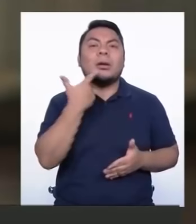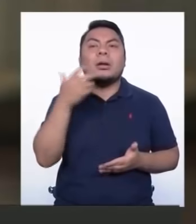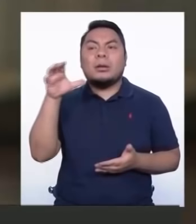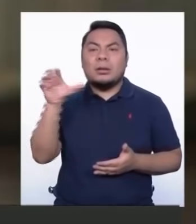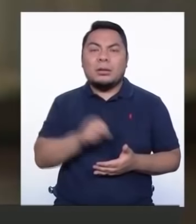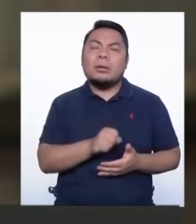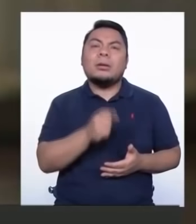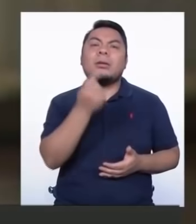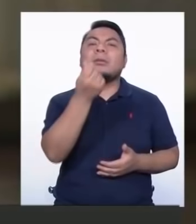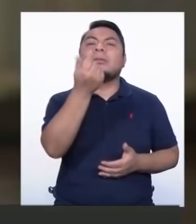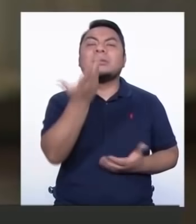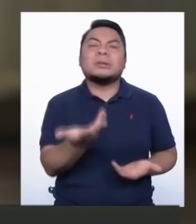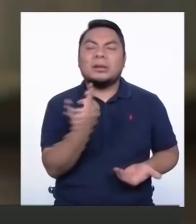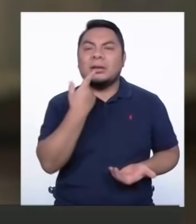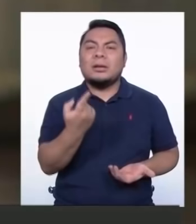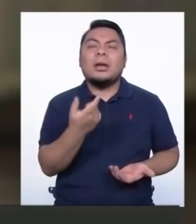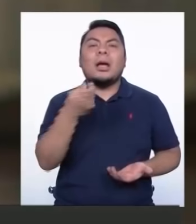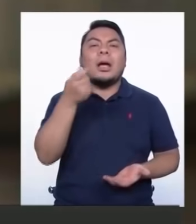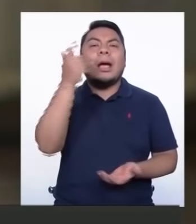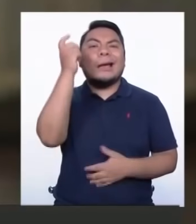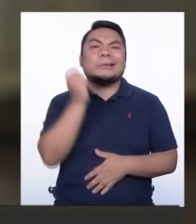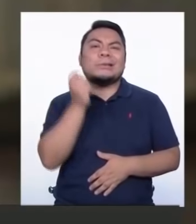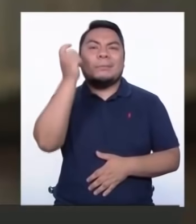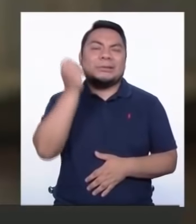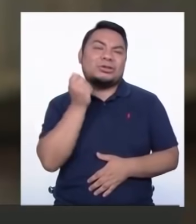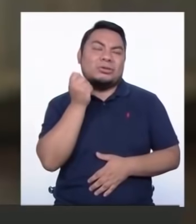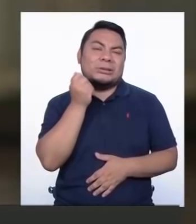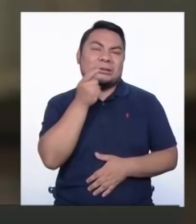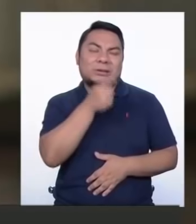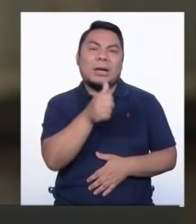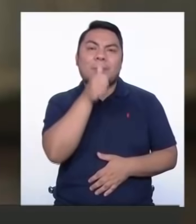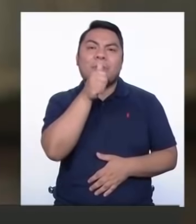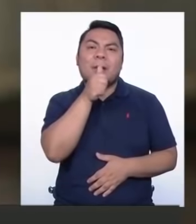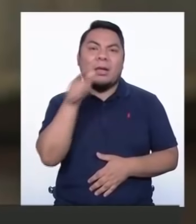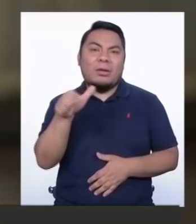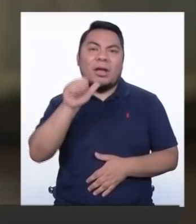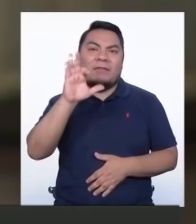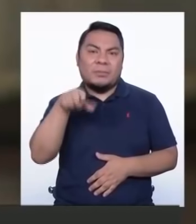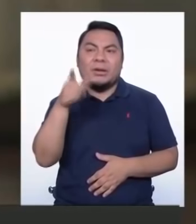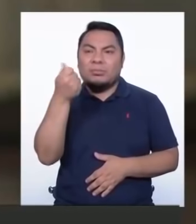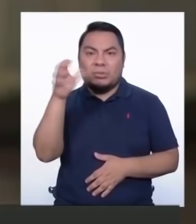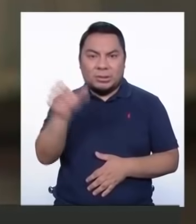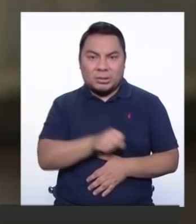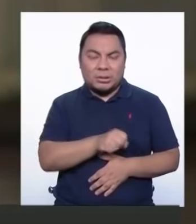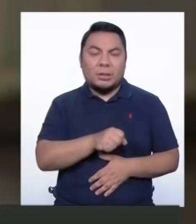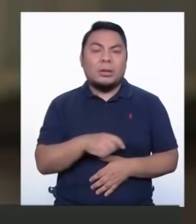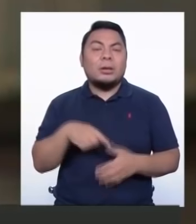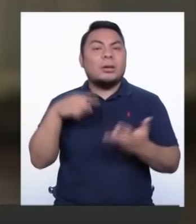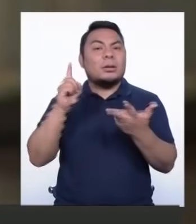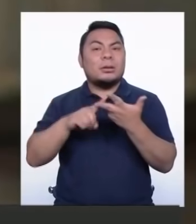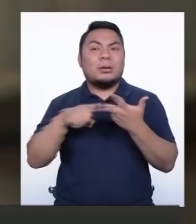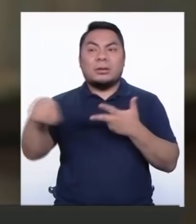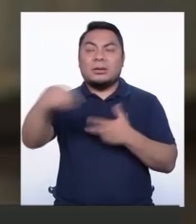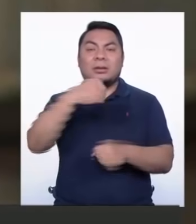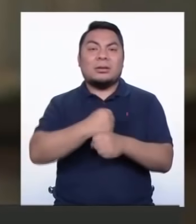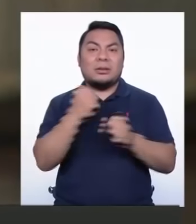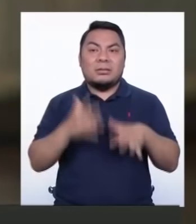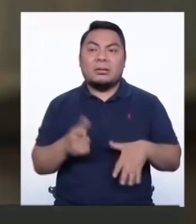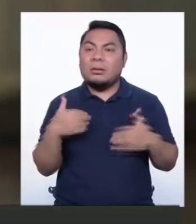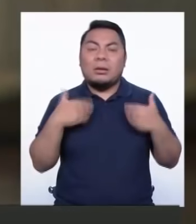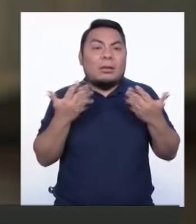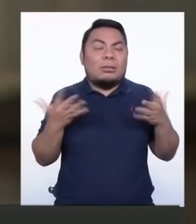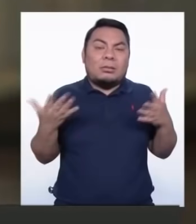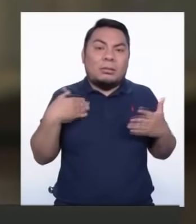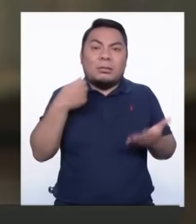de sus fondos de pensiones en el sistema privado, y para aquellos trabajadores que no tienen acceso al pago de